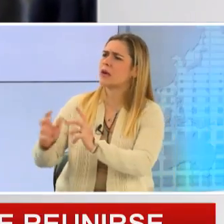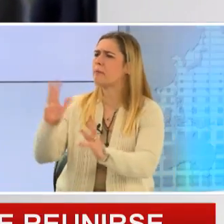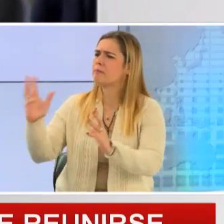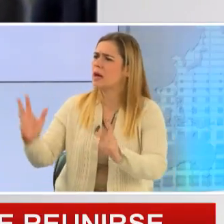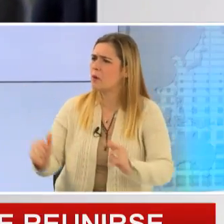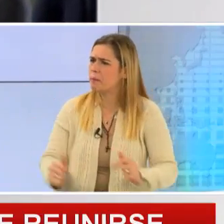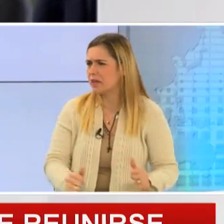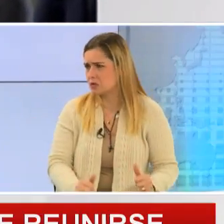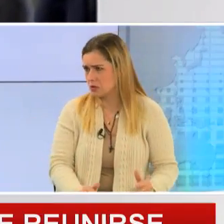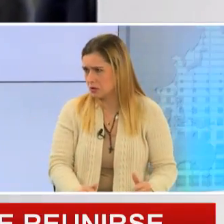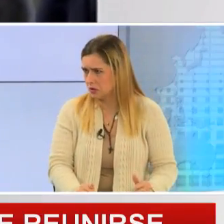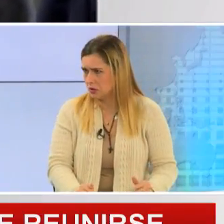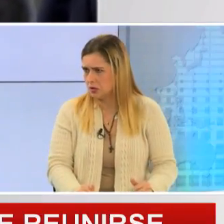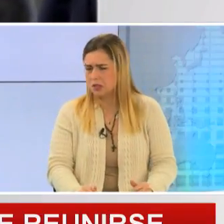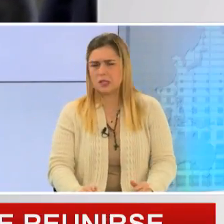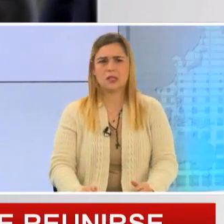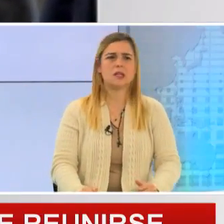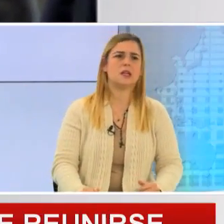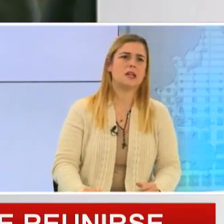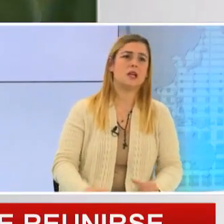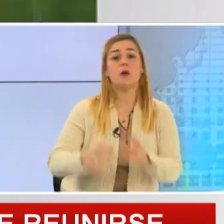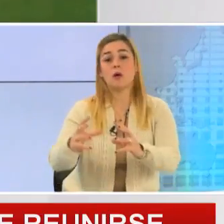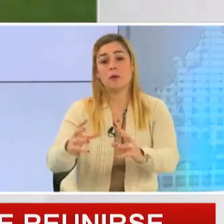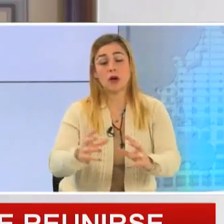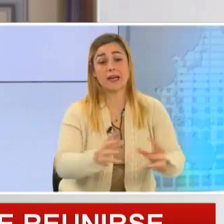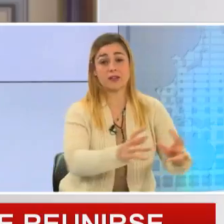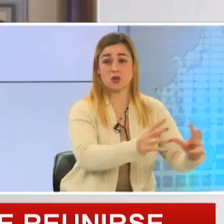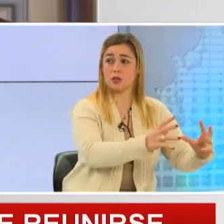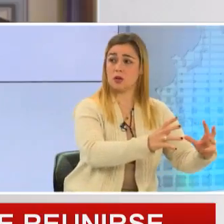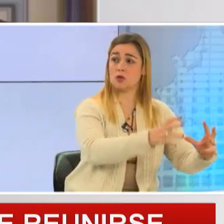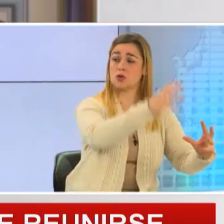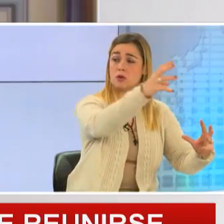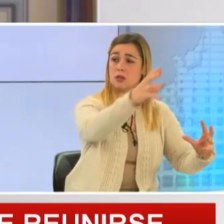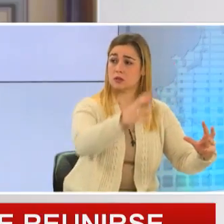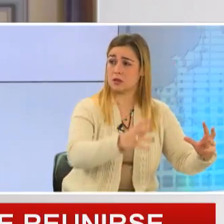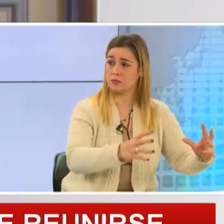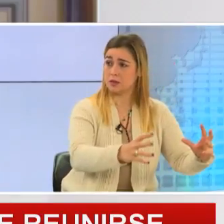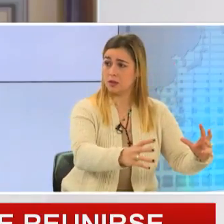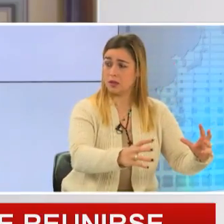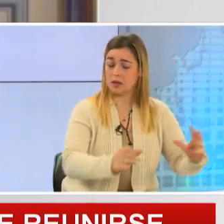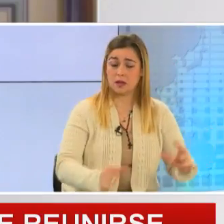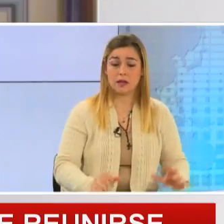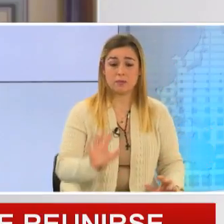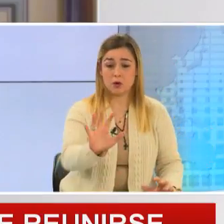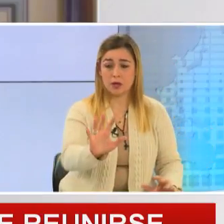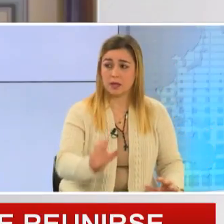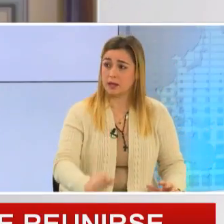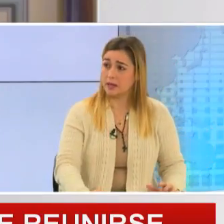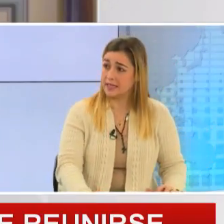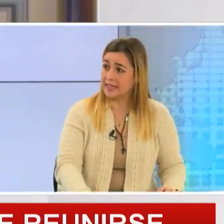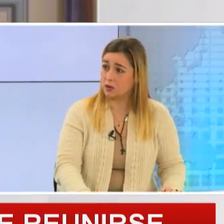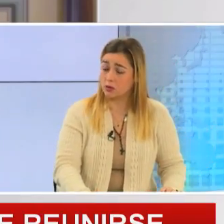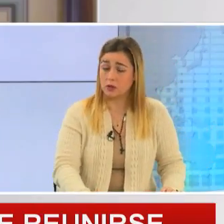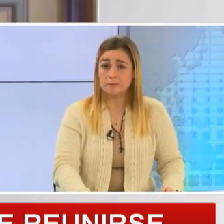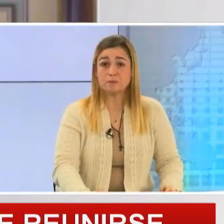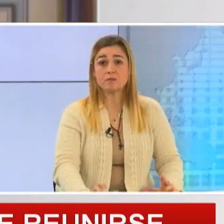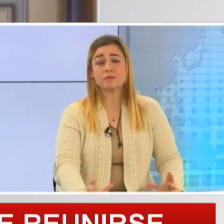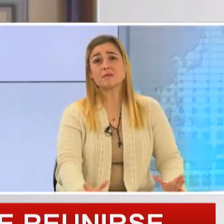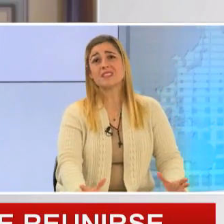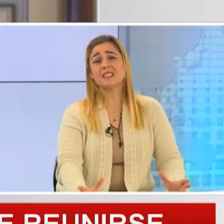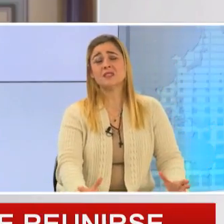vendiera unos clap a buen precio. Y luego vemos que arreció el discurso cuando Trump le pone el quieto,